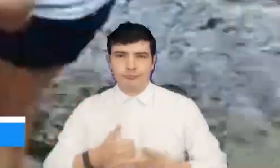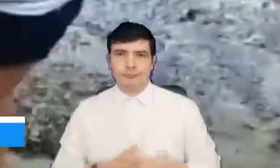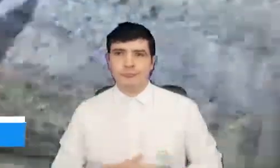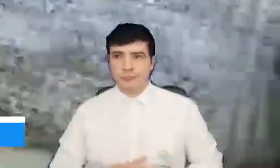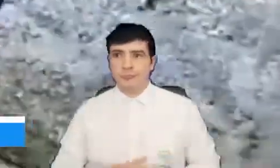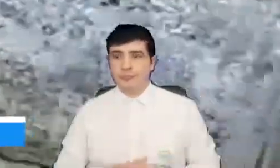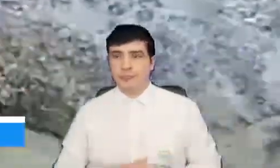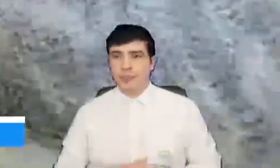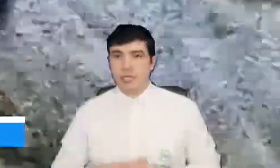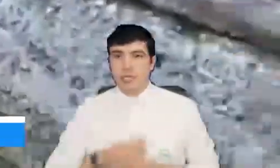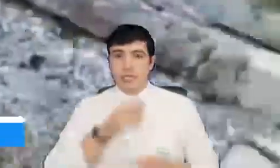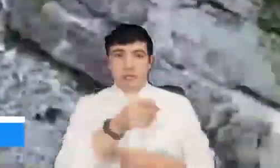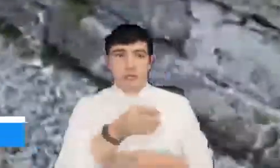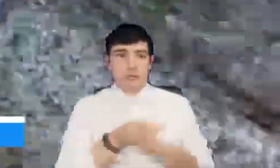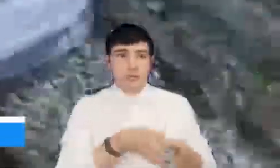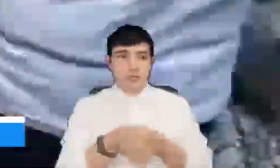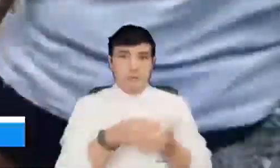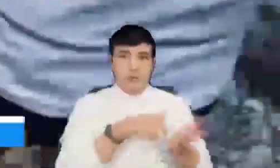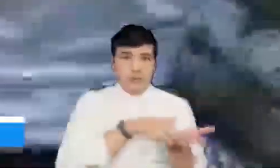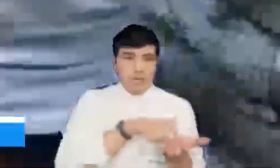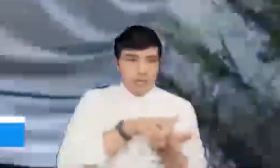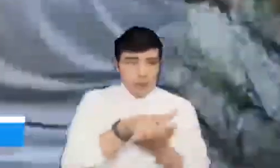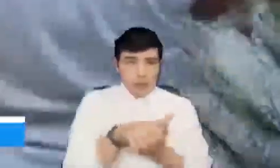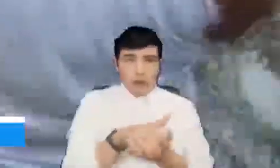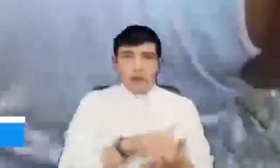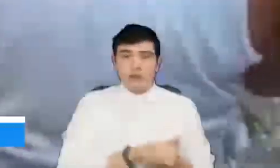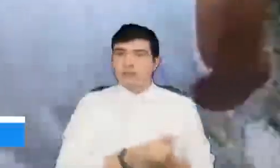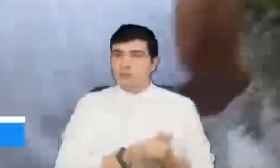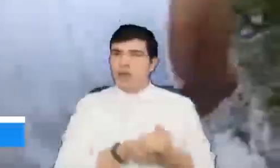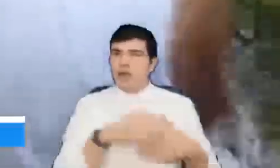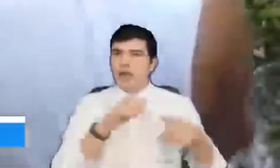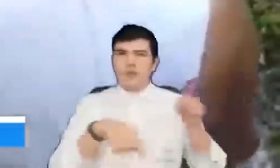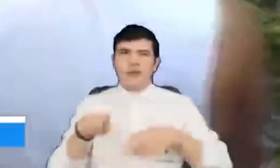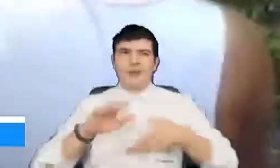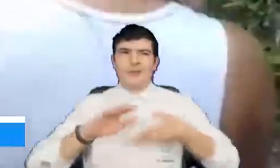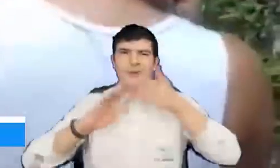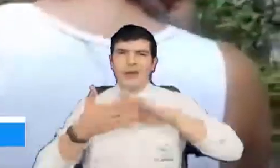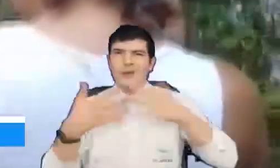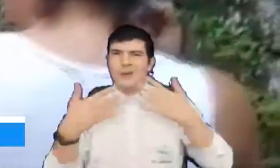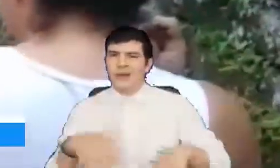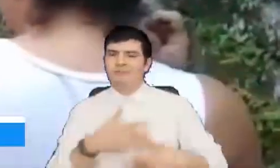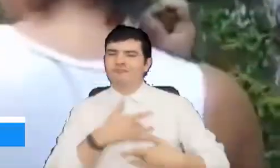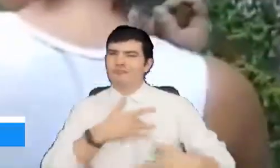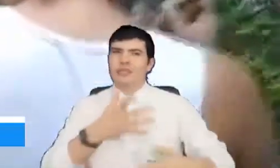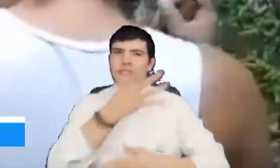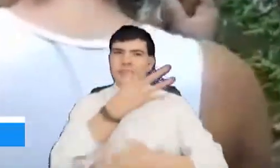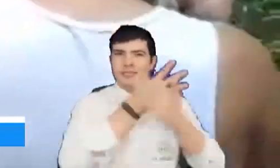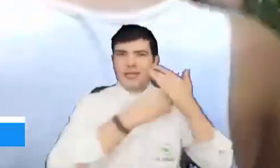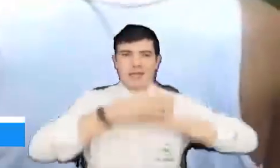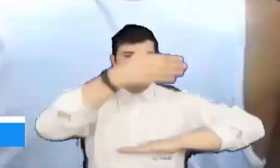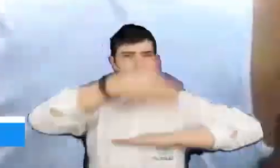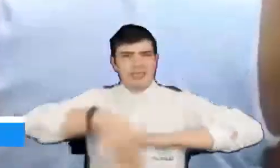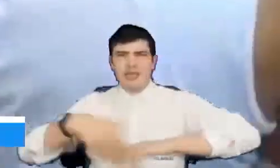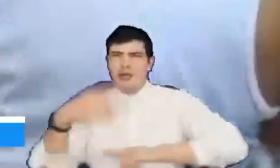y desinfección en las calles para prevenir el contagio del COVID-19.